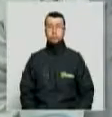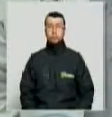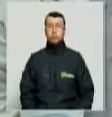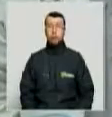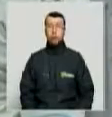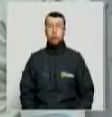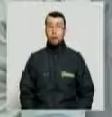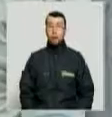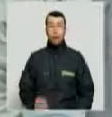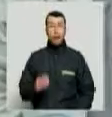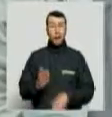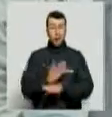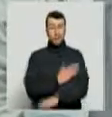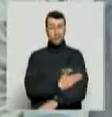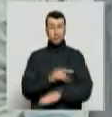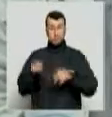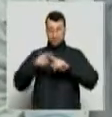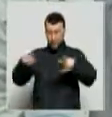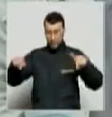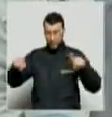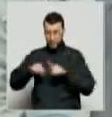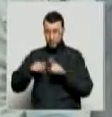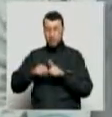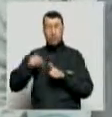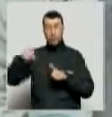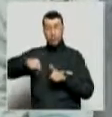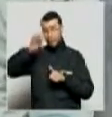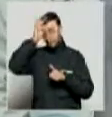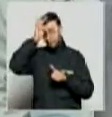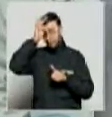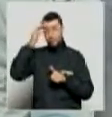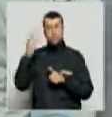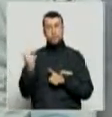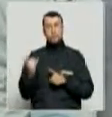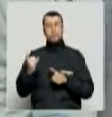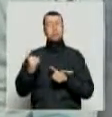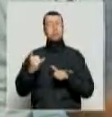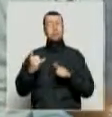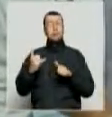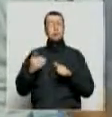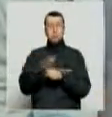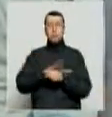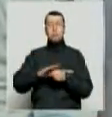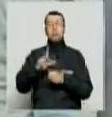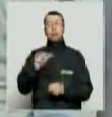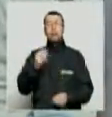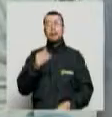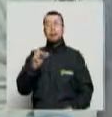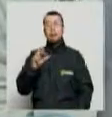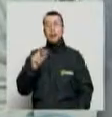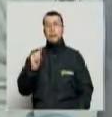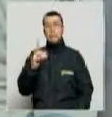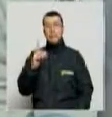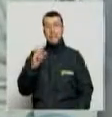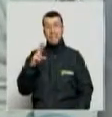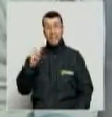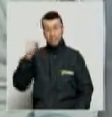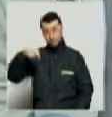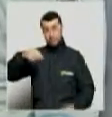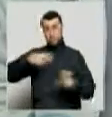Y ahora estamos en uno de los consultorios de nuestro parque médico en La Pradera, en Dos Quebradas, situado a media cuadra de la iglesia de La Pradera,